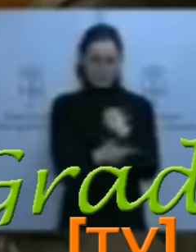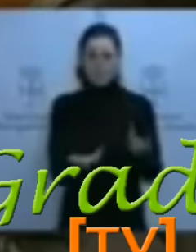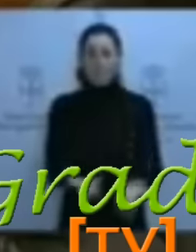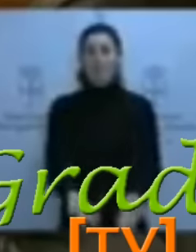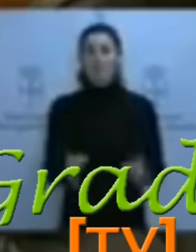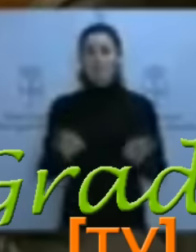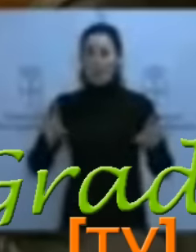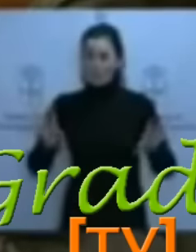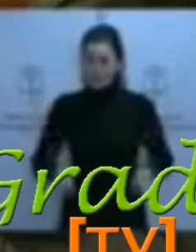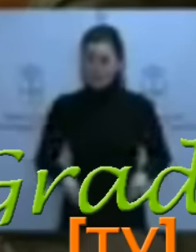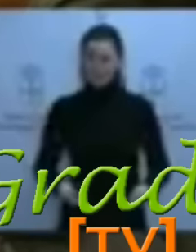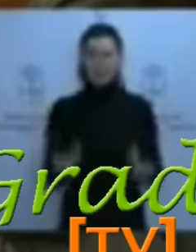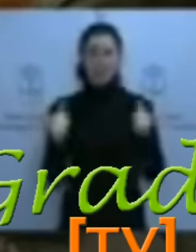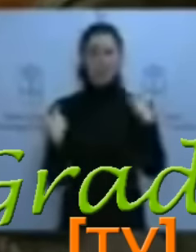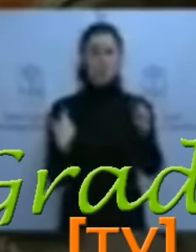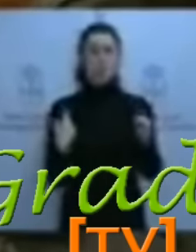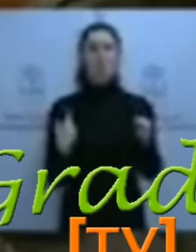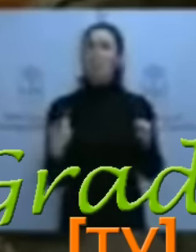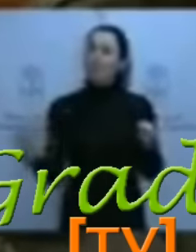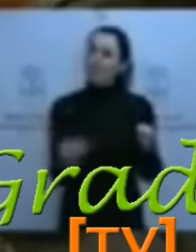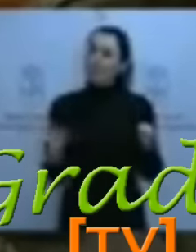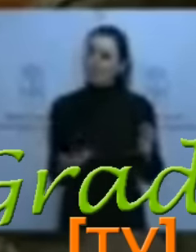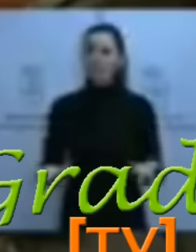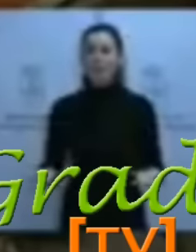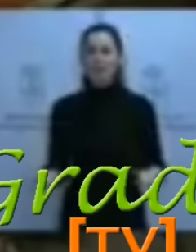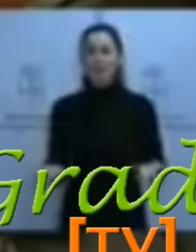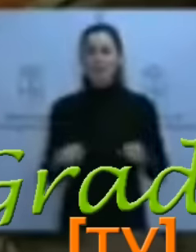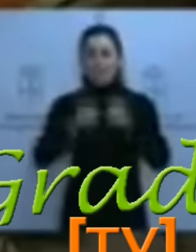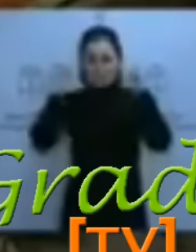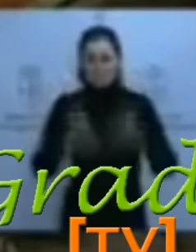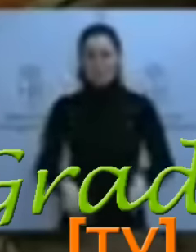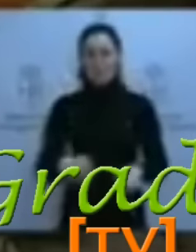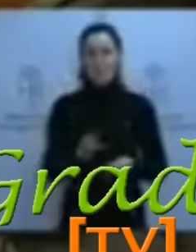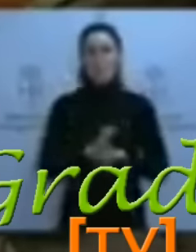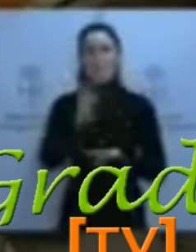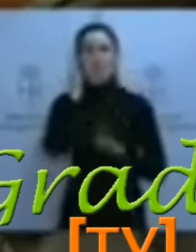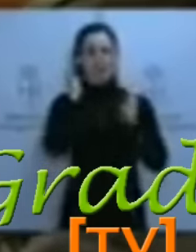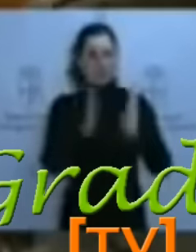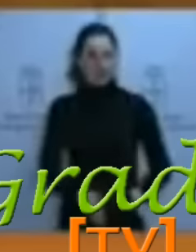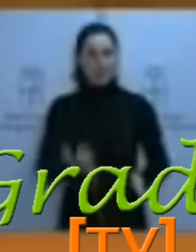responsabilidad de una vez por todas, es decir, su dimisión, consejera.